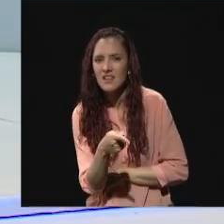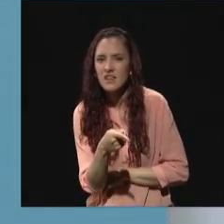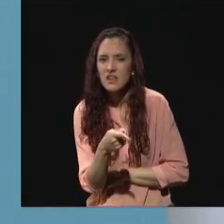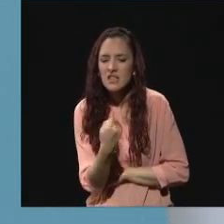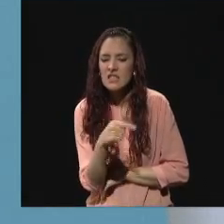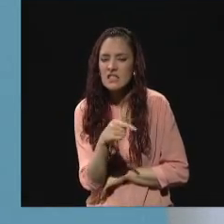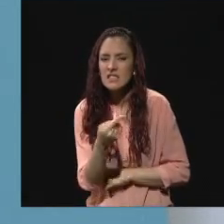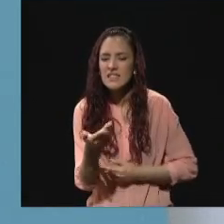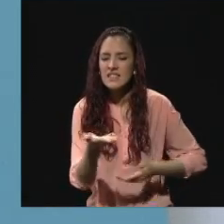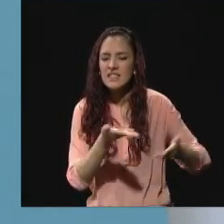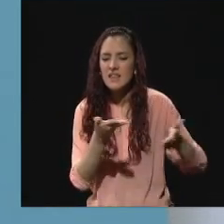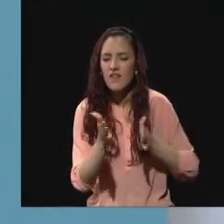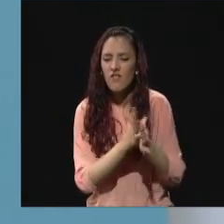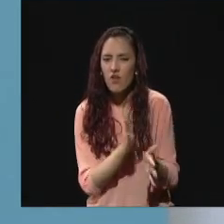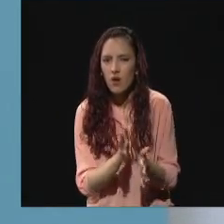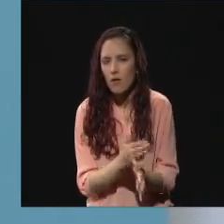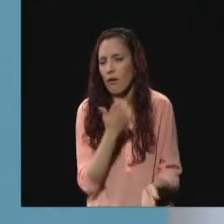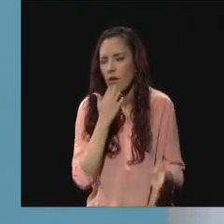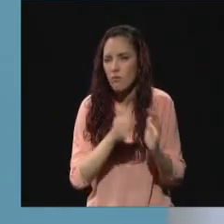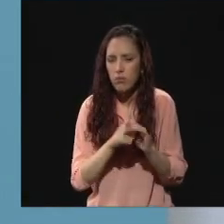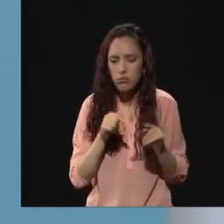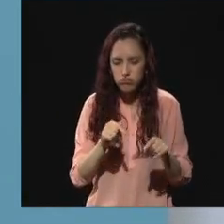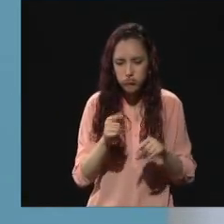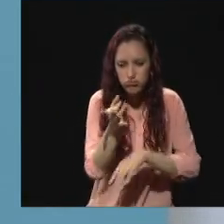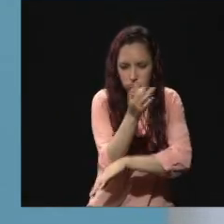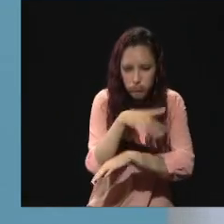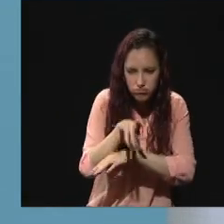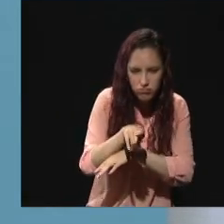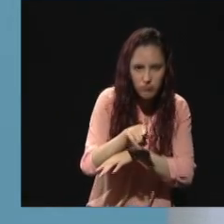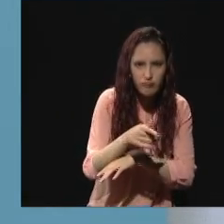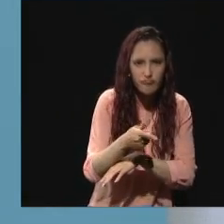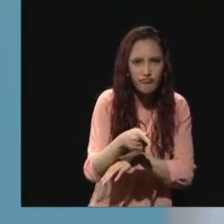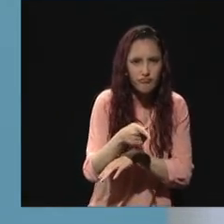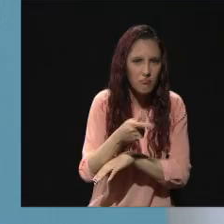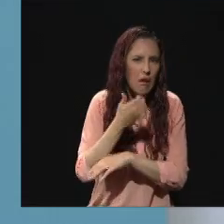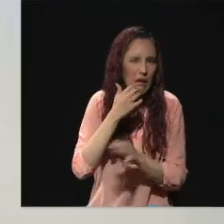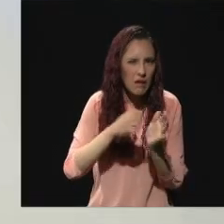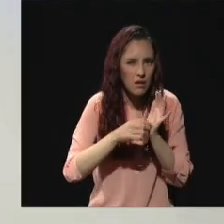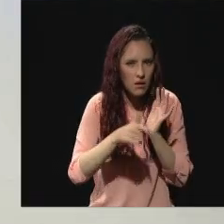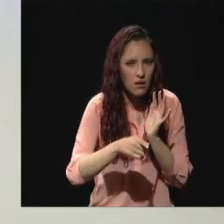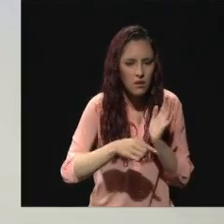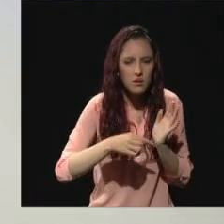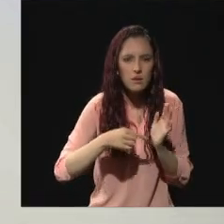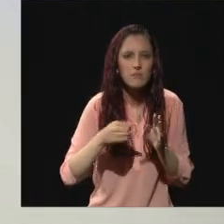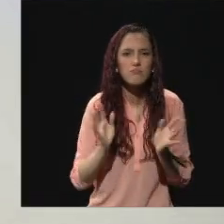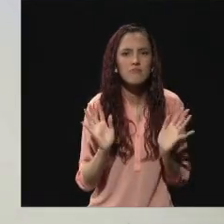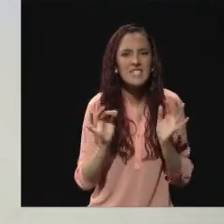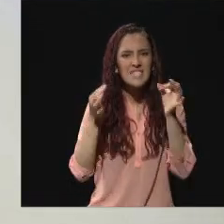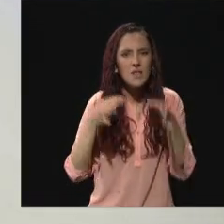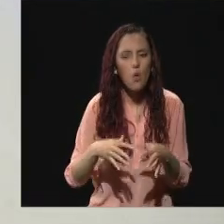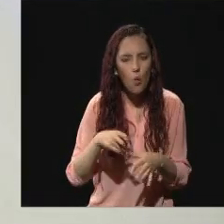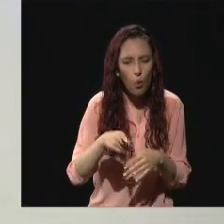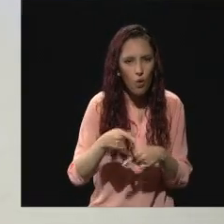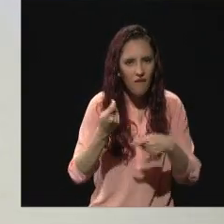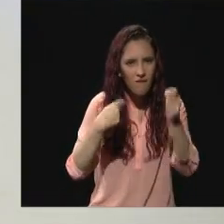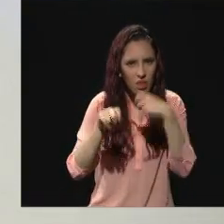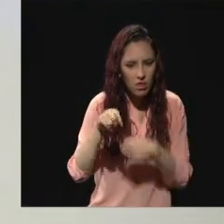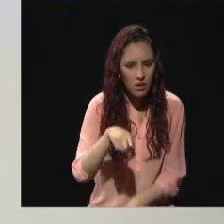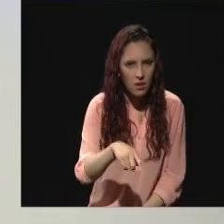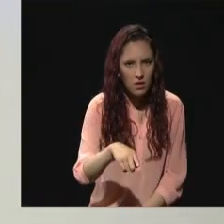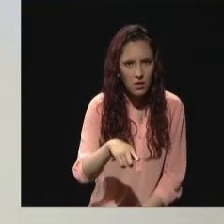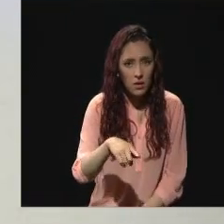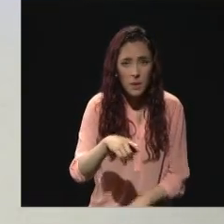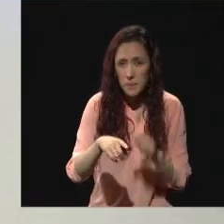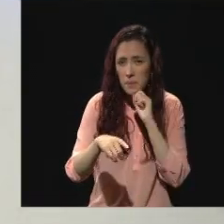por ejemplo una plataforma digital que presten no sé una venta de seguros pues hasta donde eso